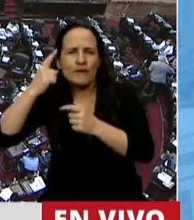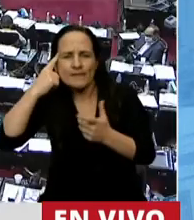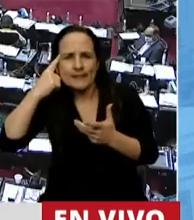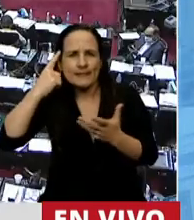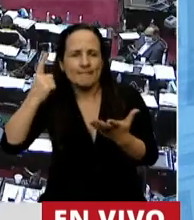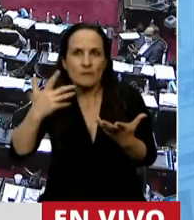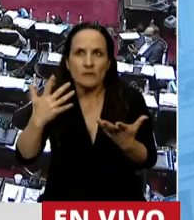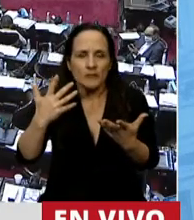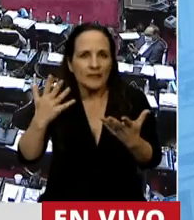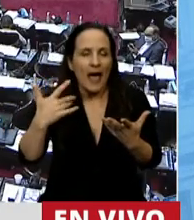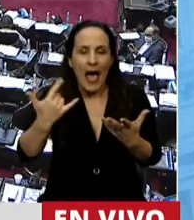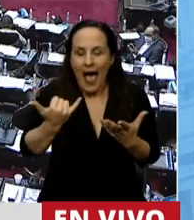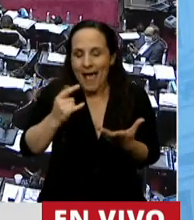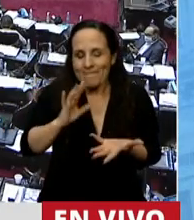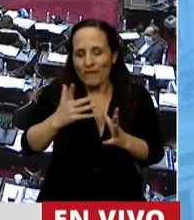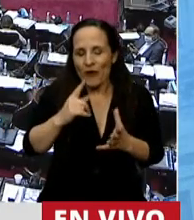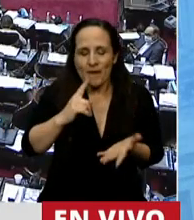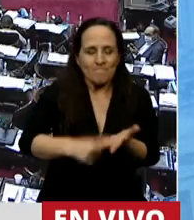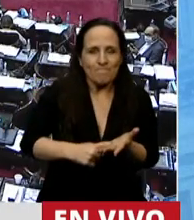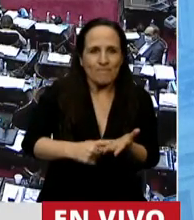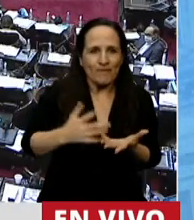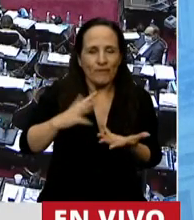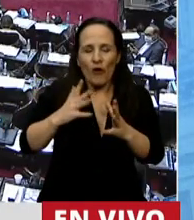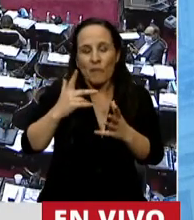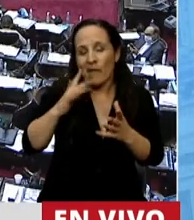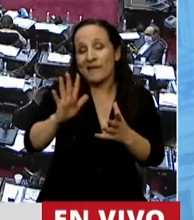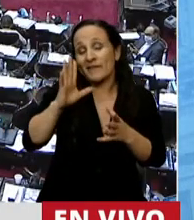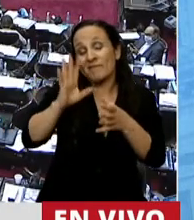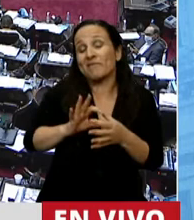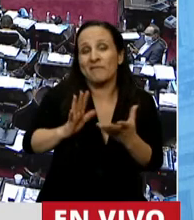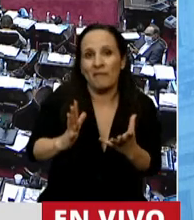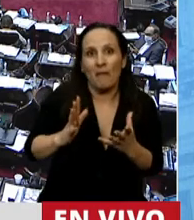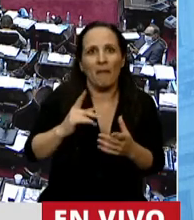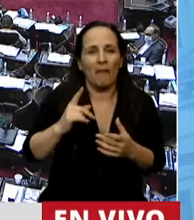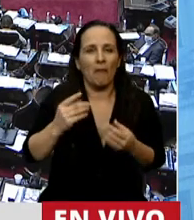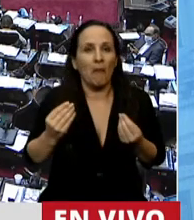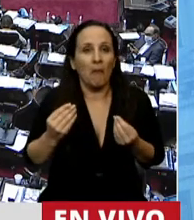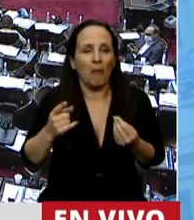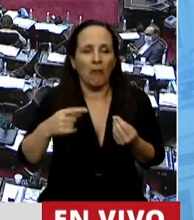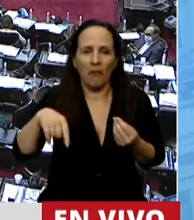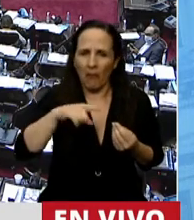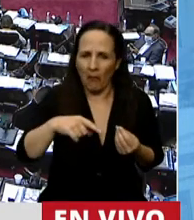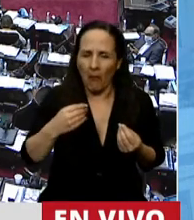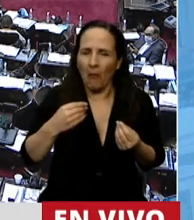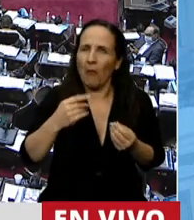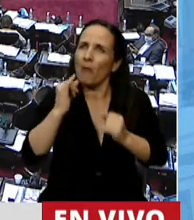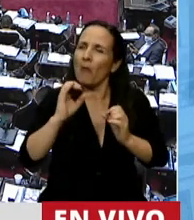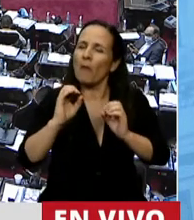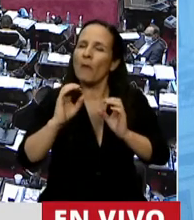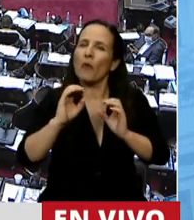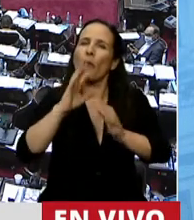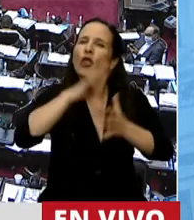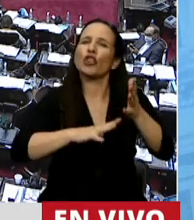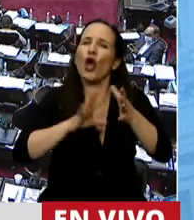parte de las determinaciones de la voluntad, de las determinaciones de la razón, como para que tengamos un marco mucho más